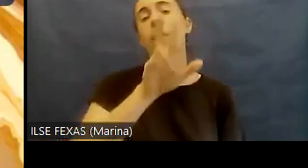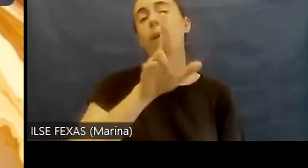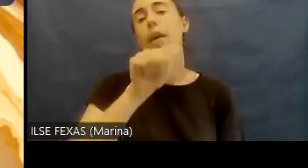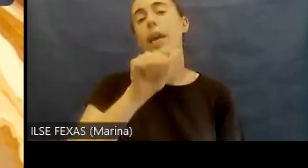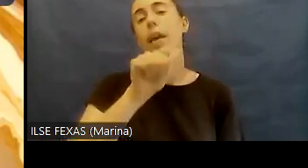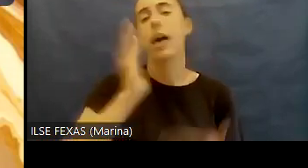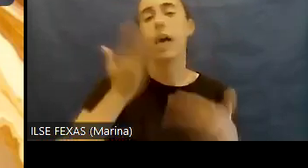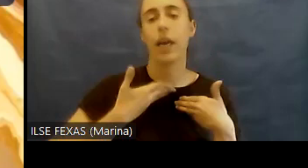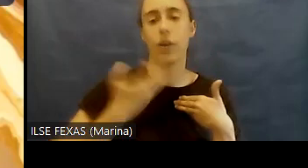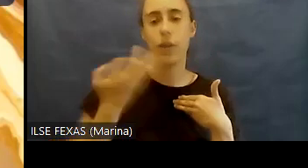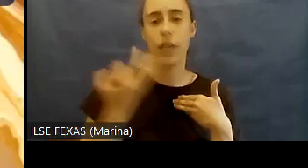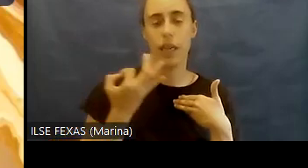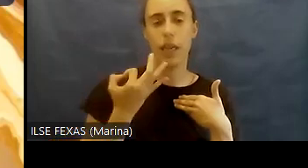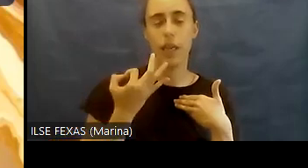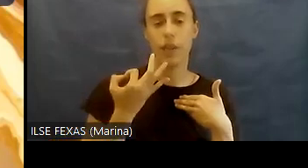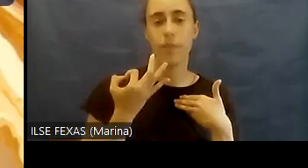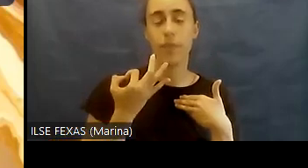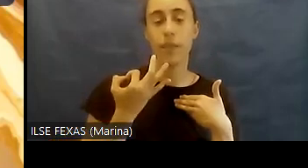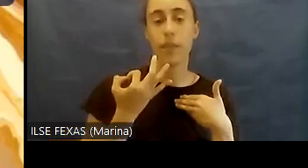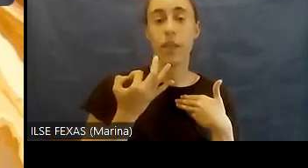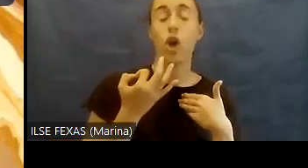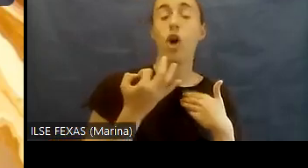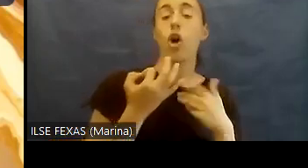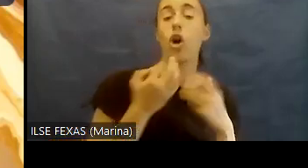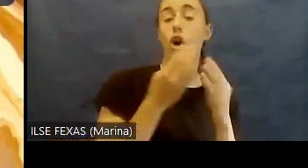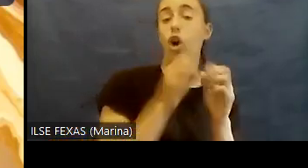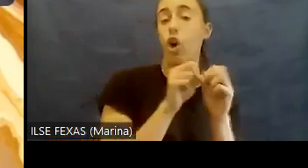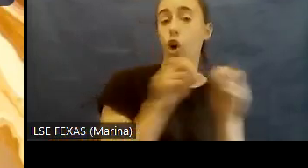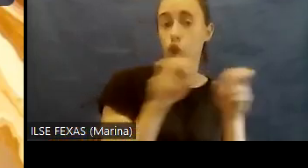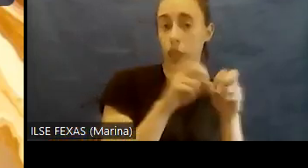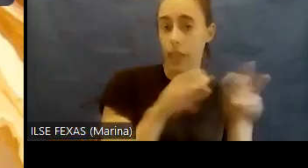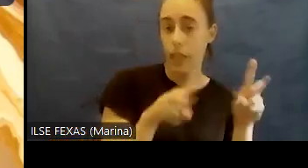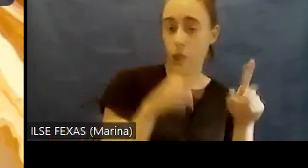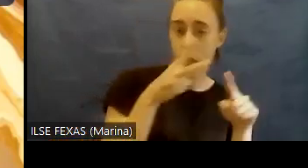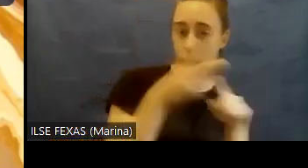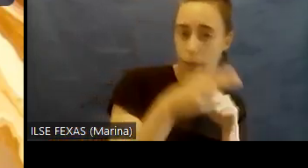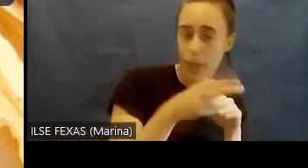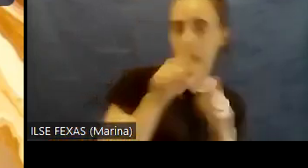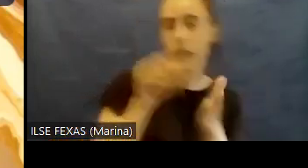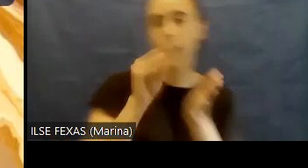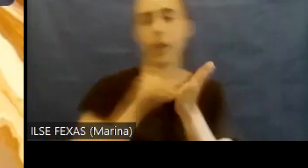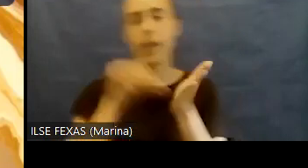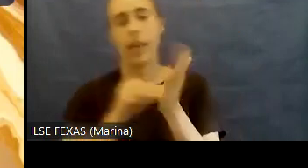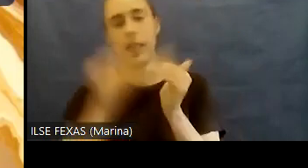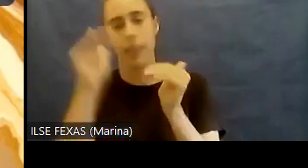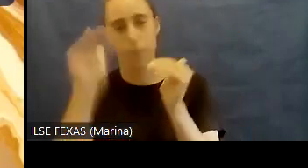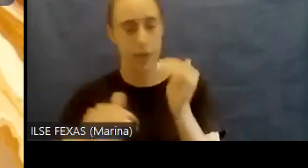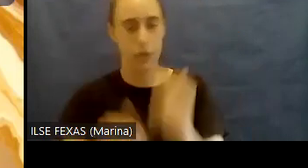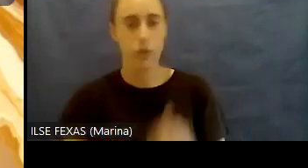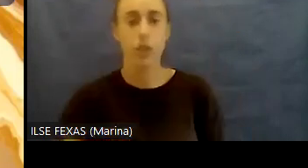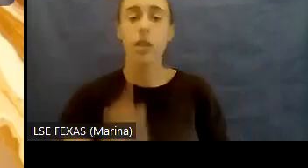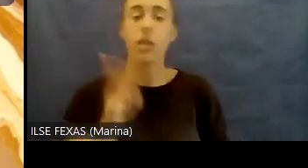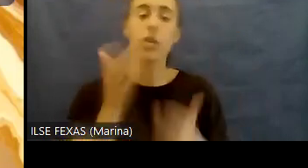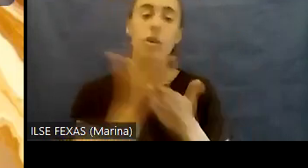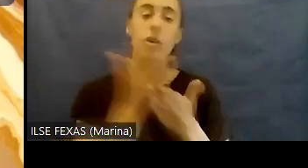esteatosis hepática a dos niveles, evitando la oxidación y disminuyendo la cantidad de grasa que se produce. Eso está basado en un estudio, como